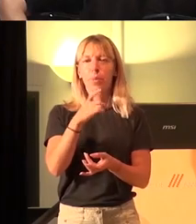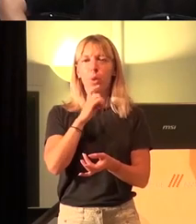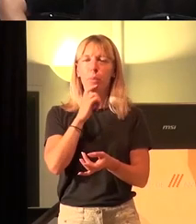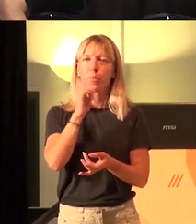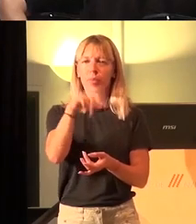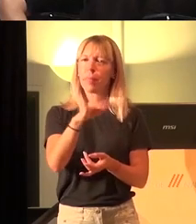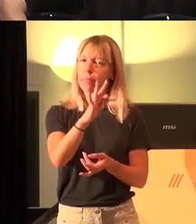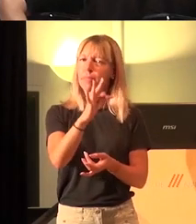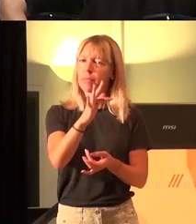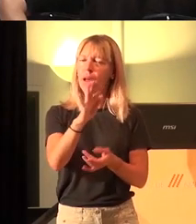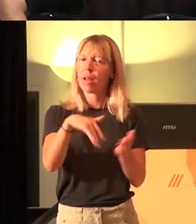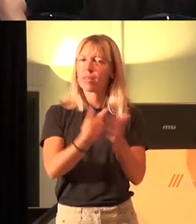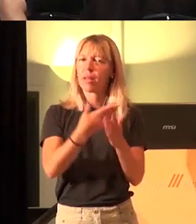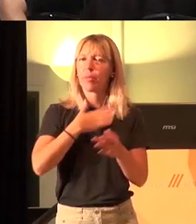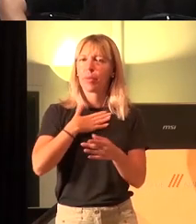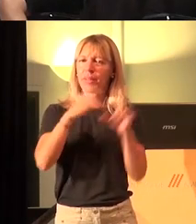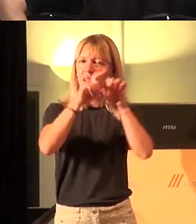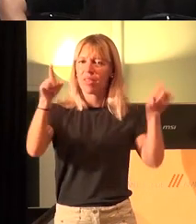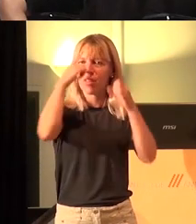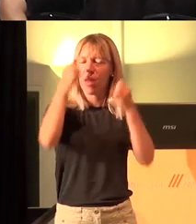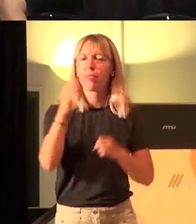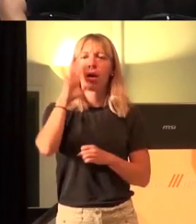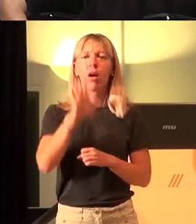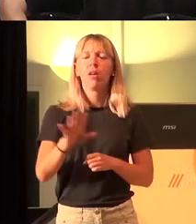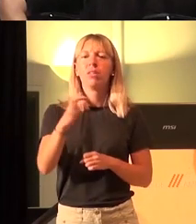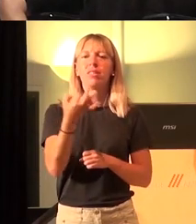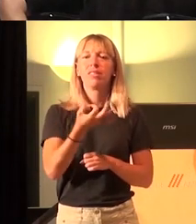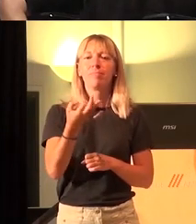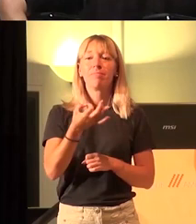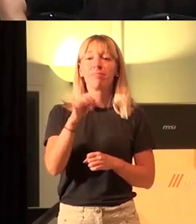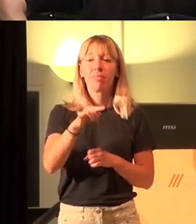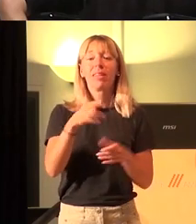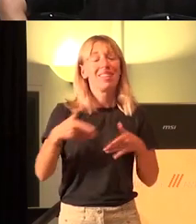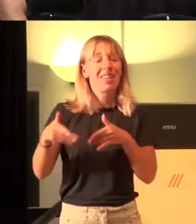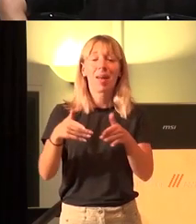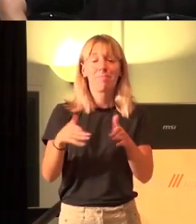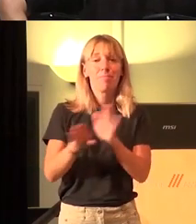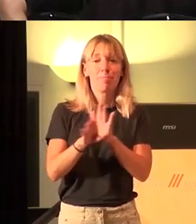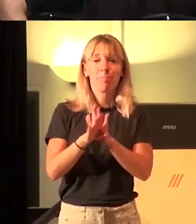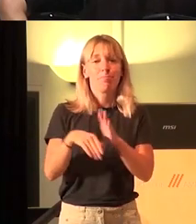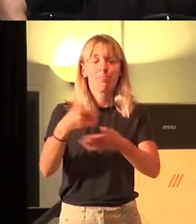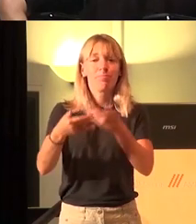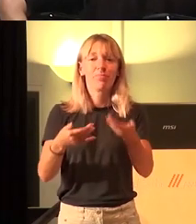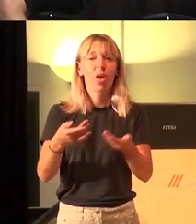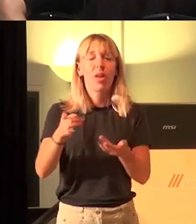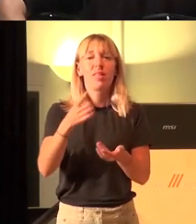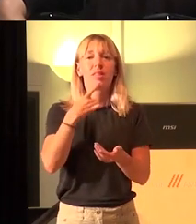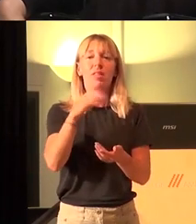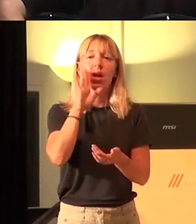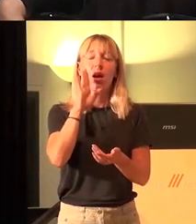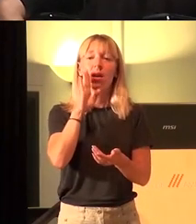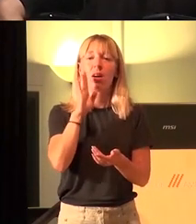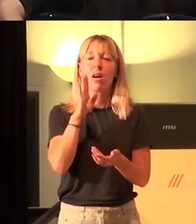también beneficia a las propias entidades. Me parece que ese es el camino, ¿no? Decíais,